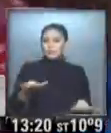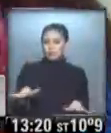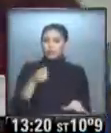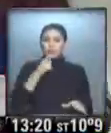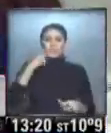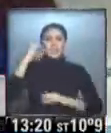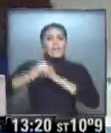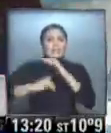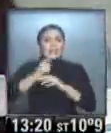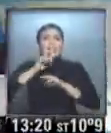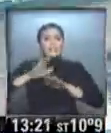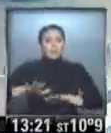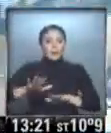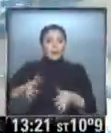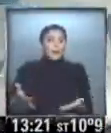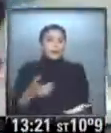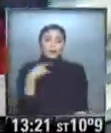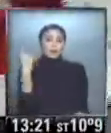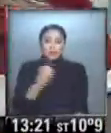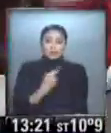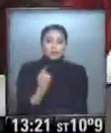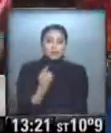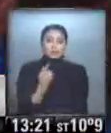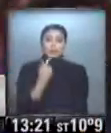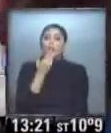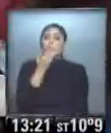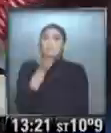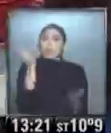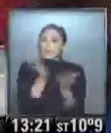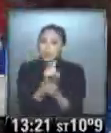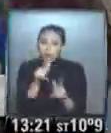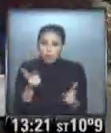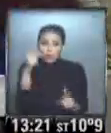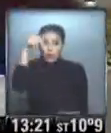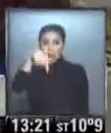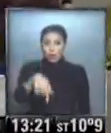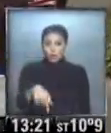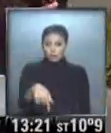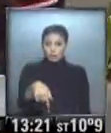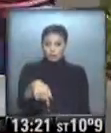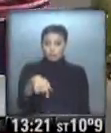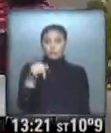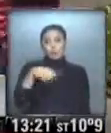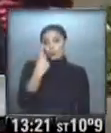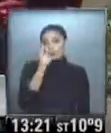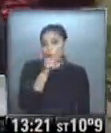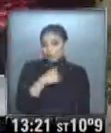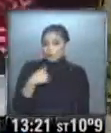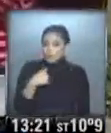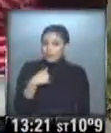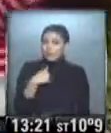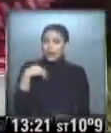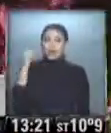causa, porque nosotros no nos hemos presentado como querellantes. En el día de hoy, una mamá que